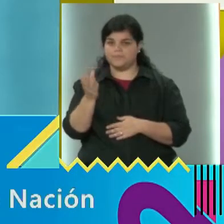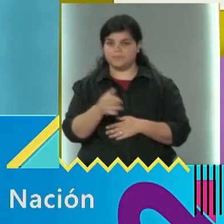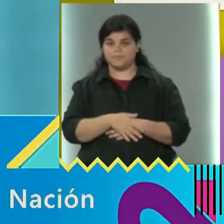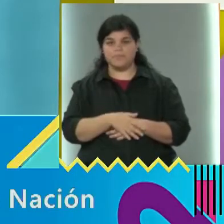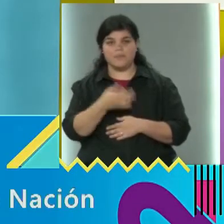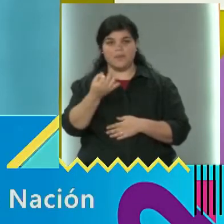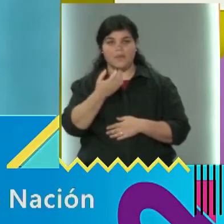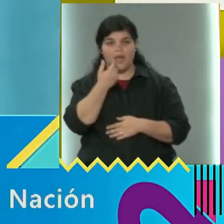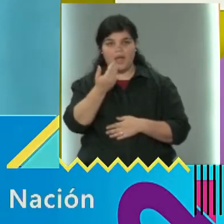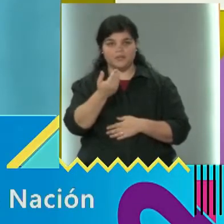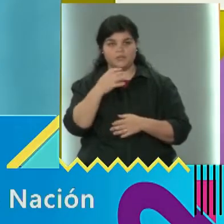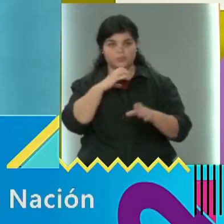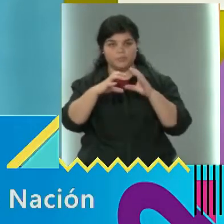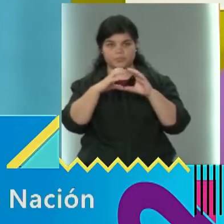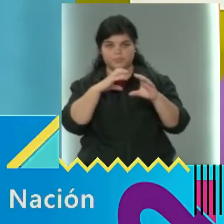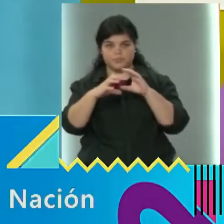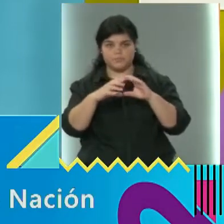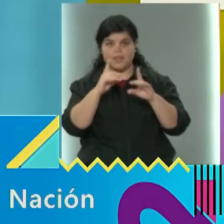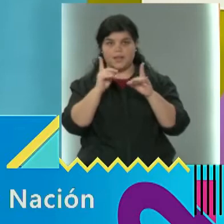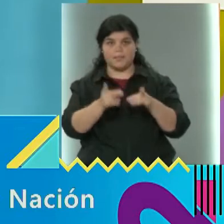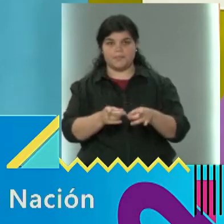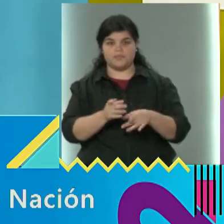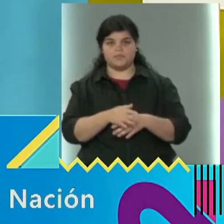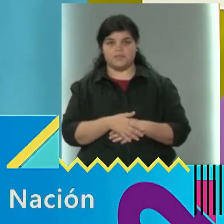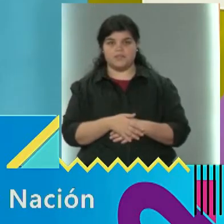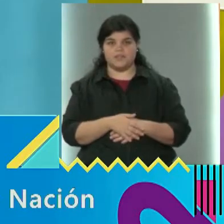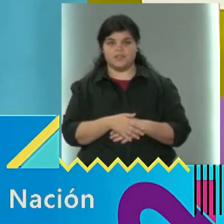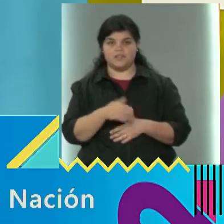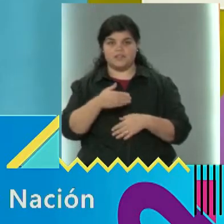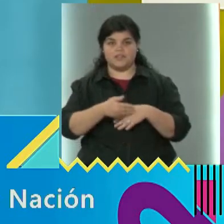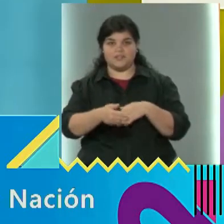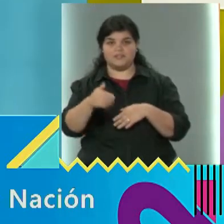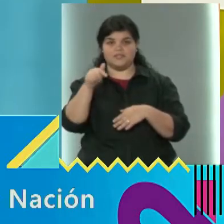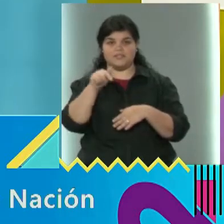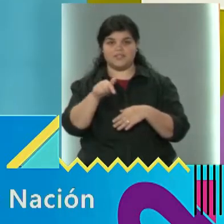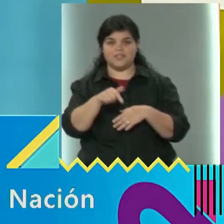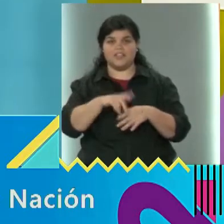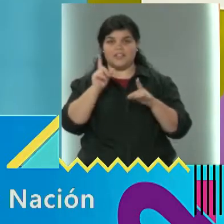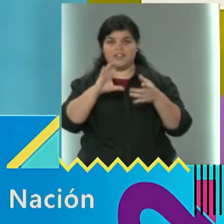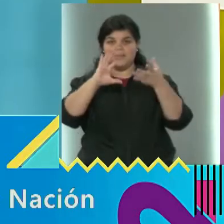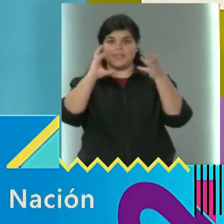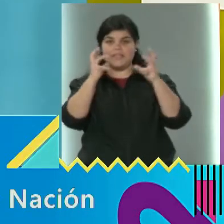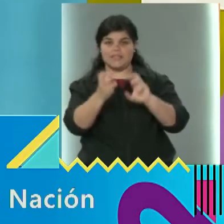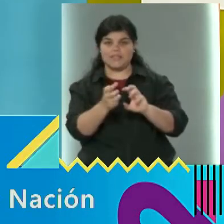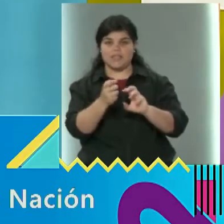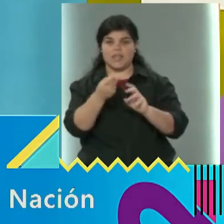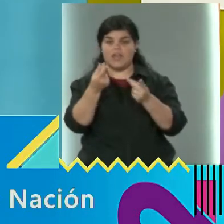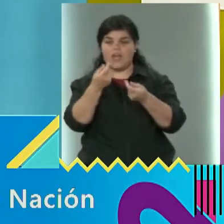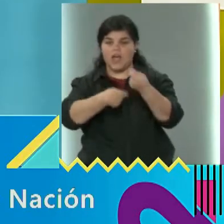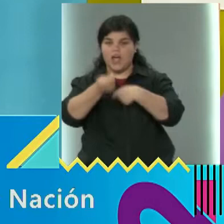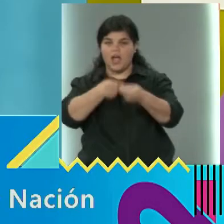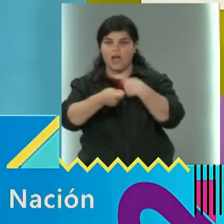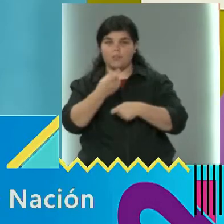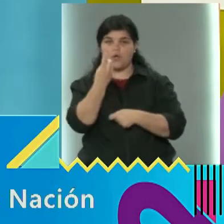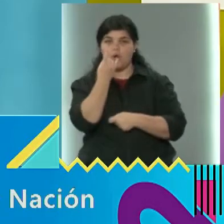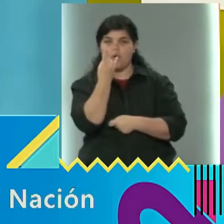la comunicación y un poco tratar de sacarle esto de la crisis cambiaria, la crisis financiera,